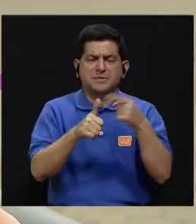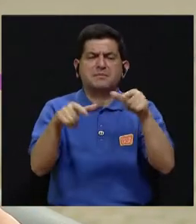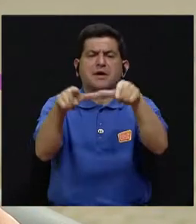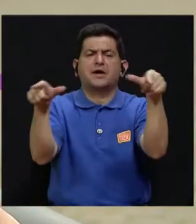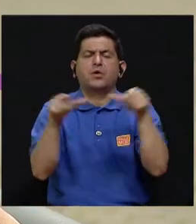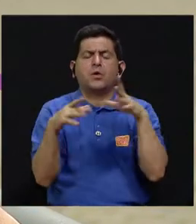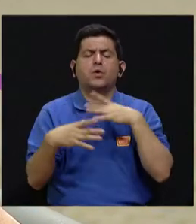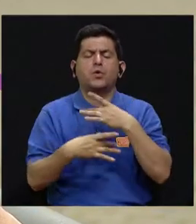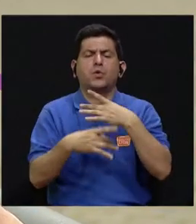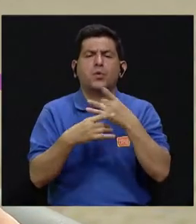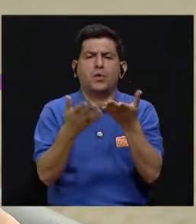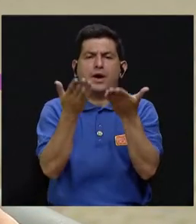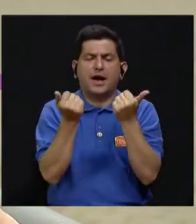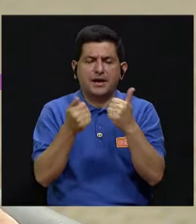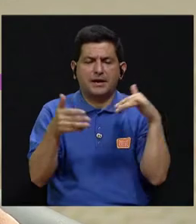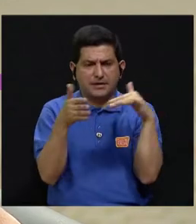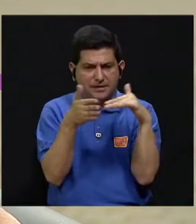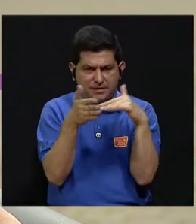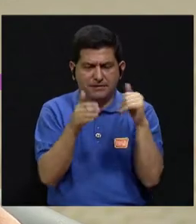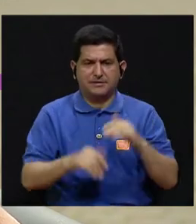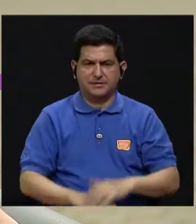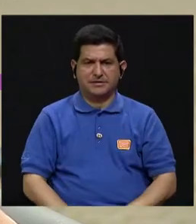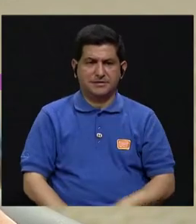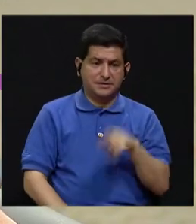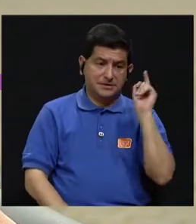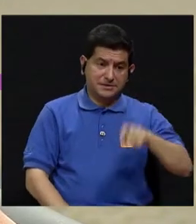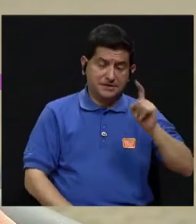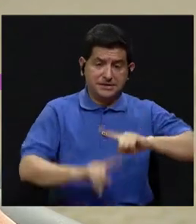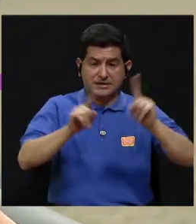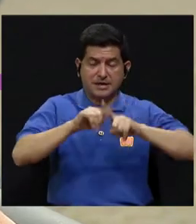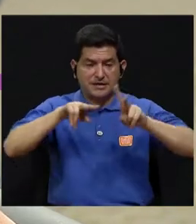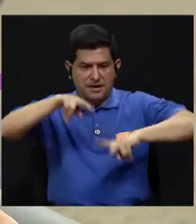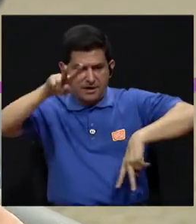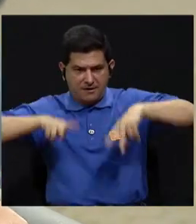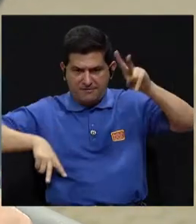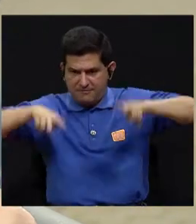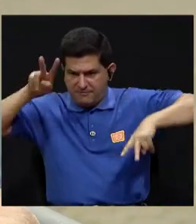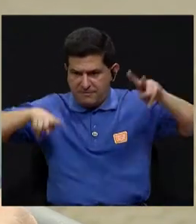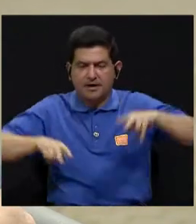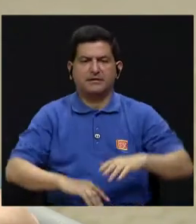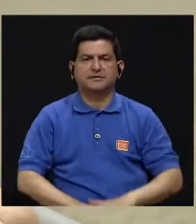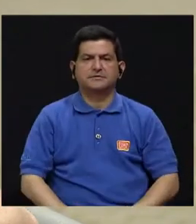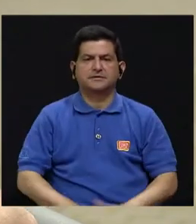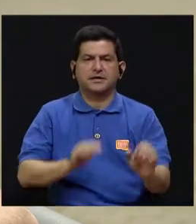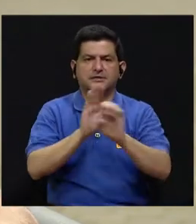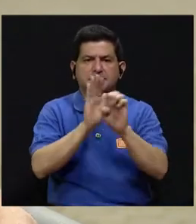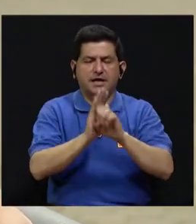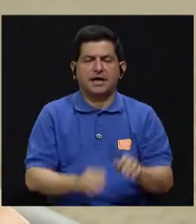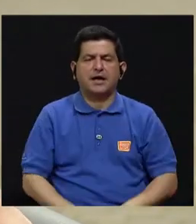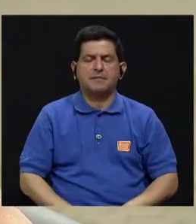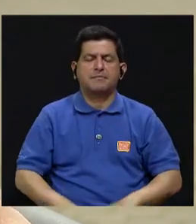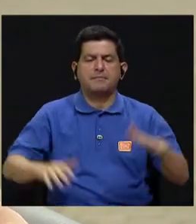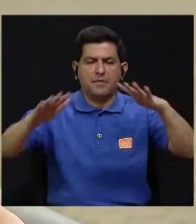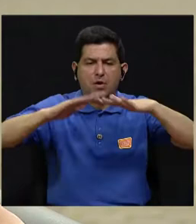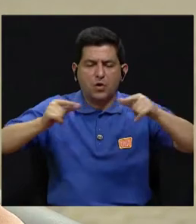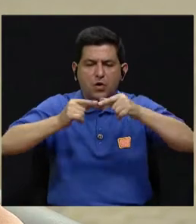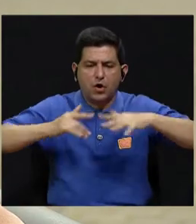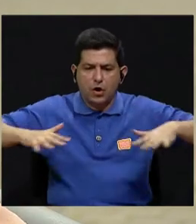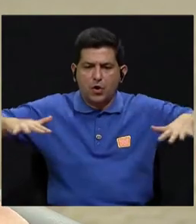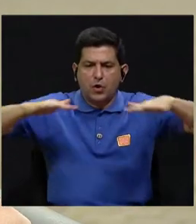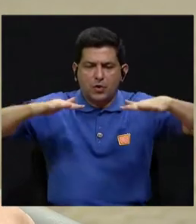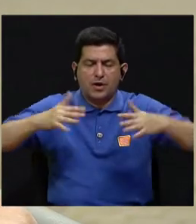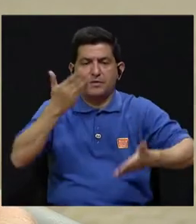es la zona de interés que se quiere estudiar, ¿verdad? Ahí hay que tomar una serie de variables como la disposición geográfica de la